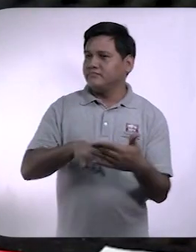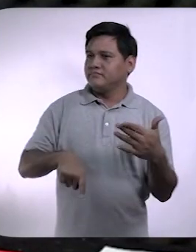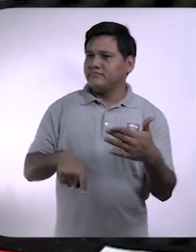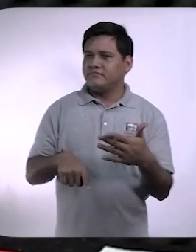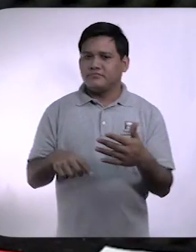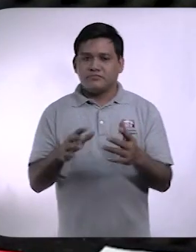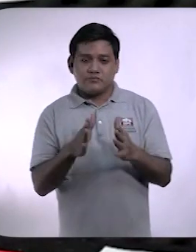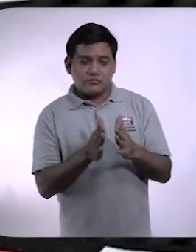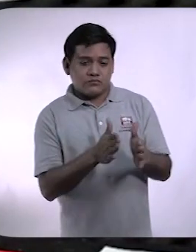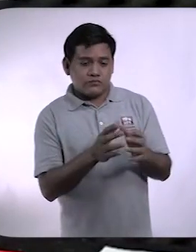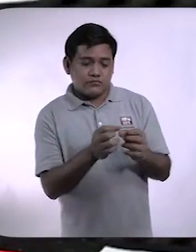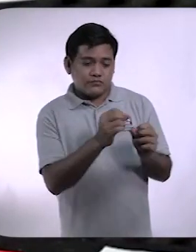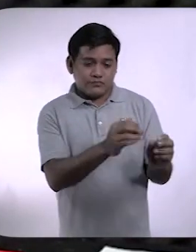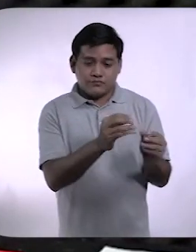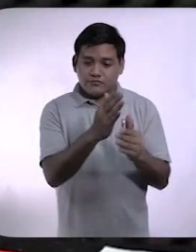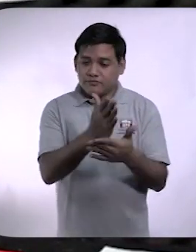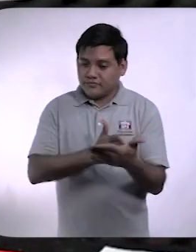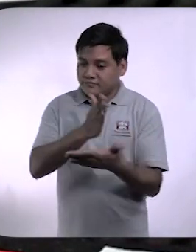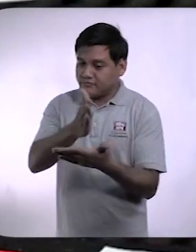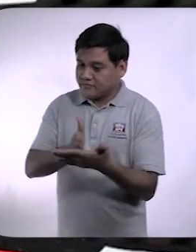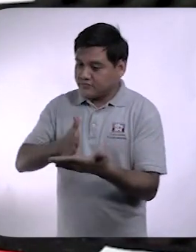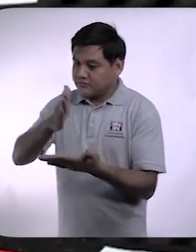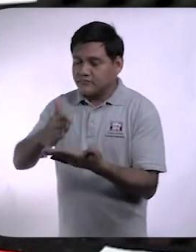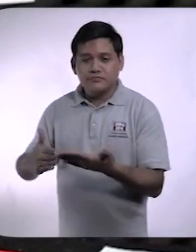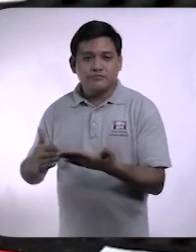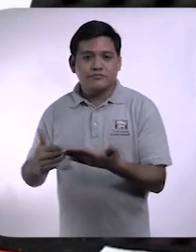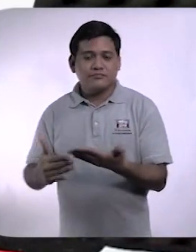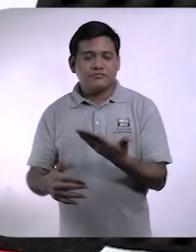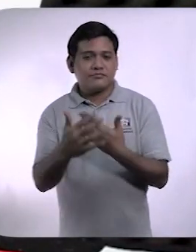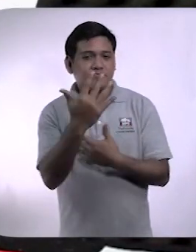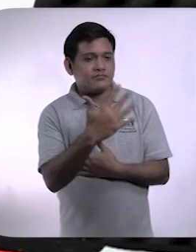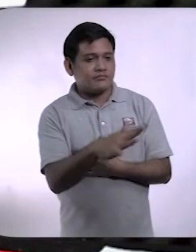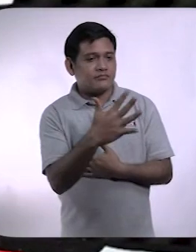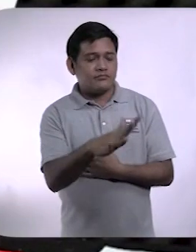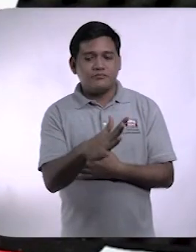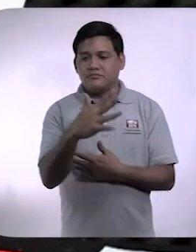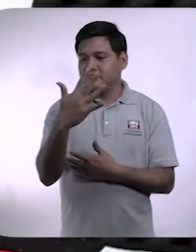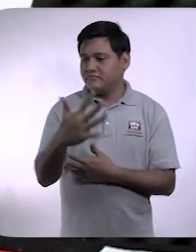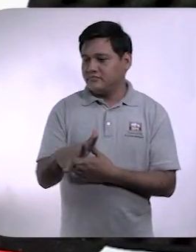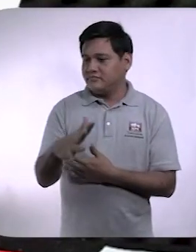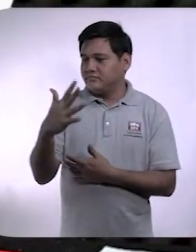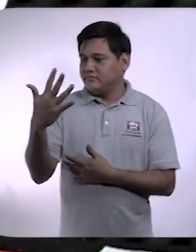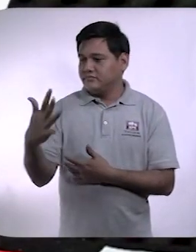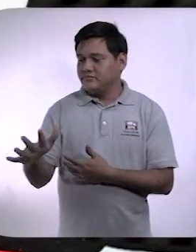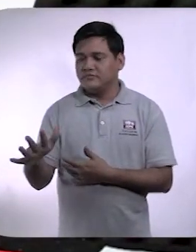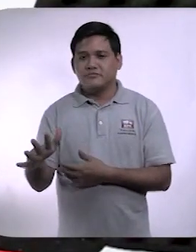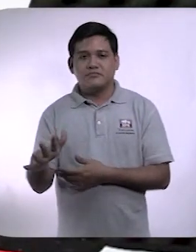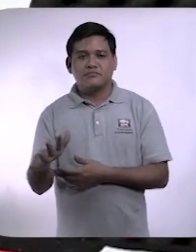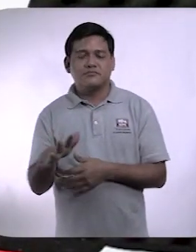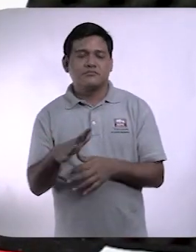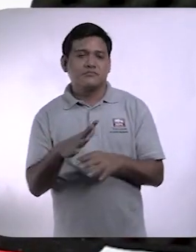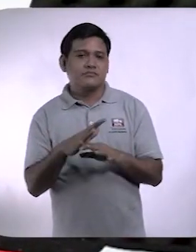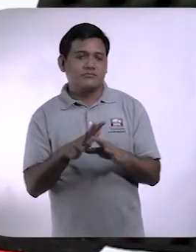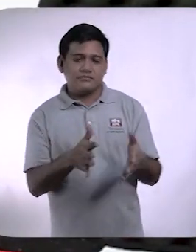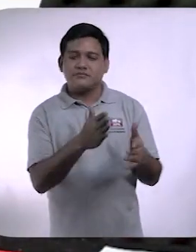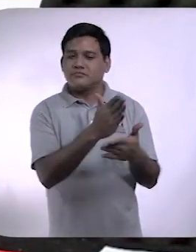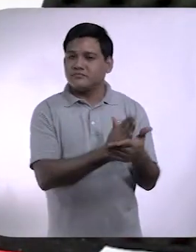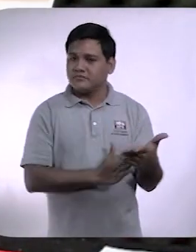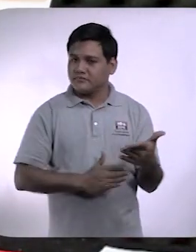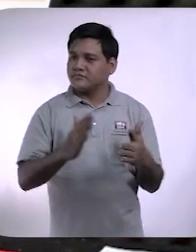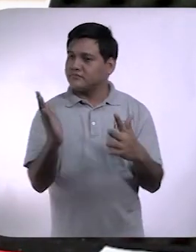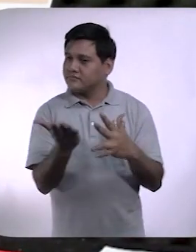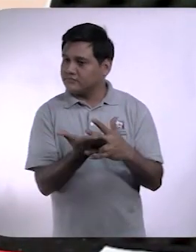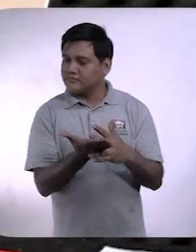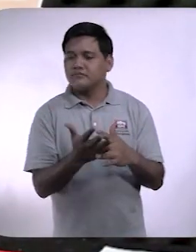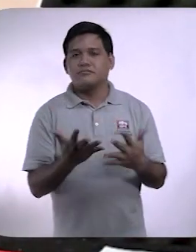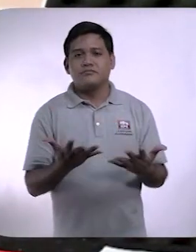se distribuyen equitativamente. Se le dan 10 votos a un partido, 10 votos a otro partido y 10 al tercer